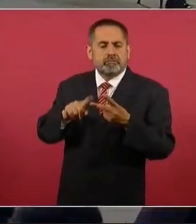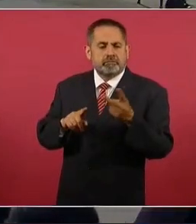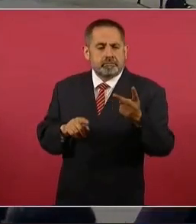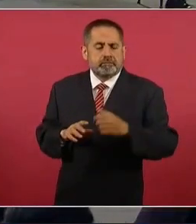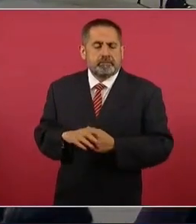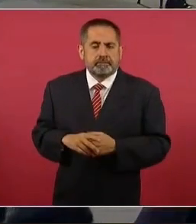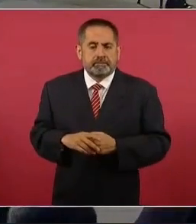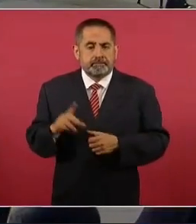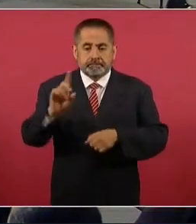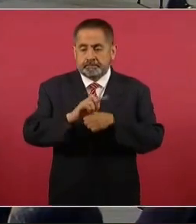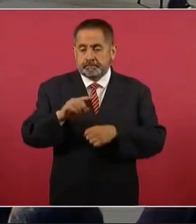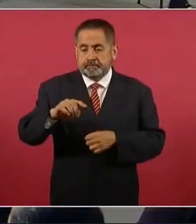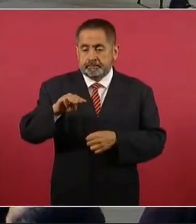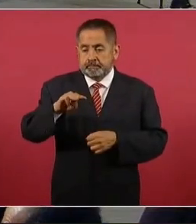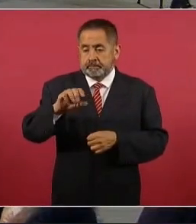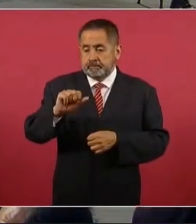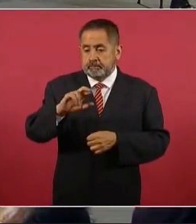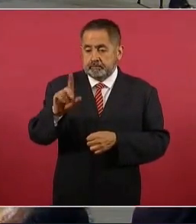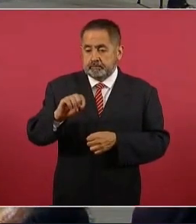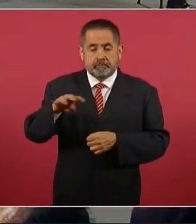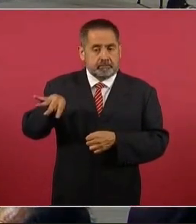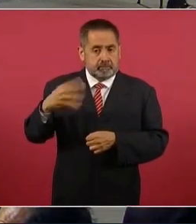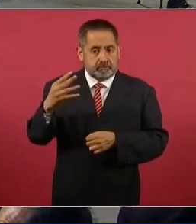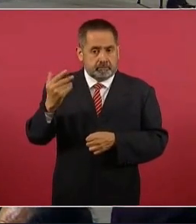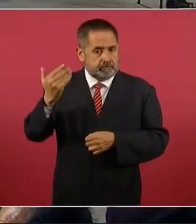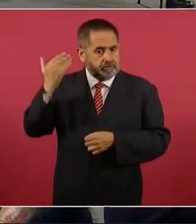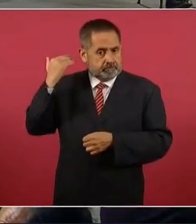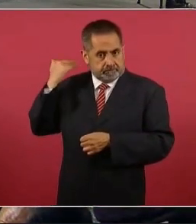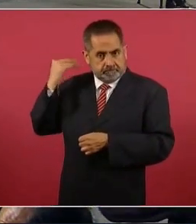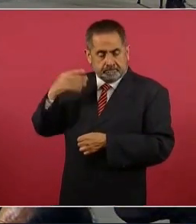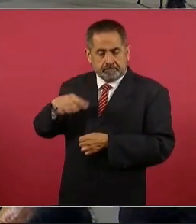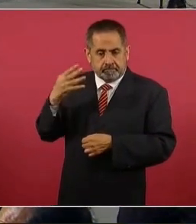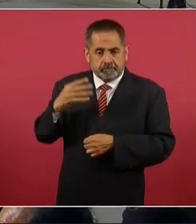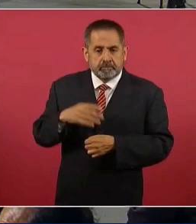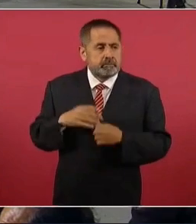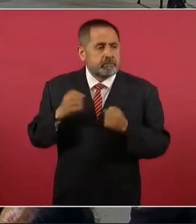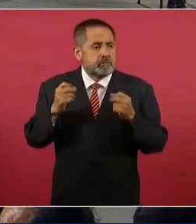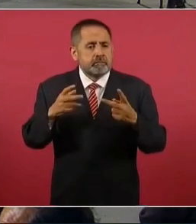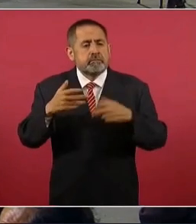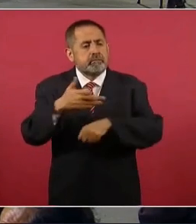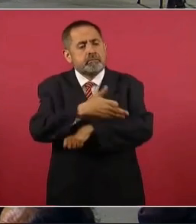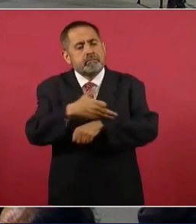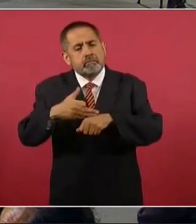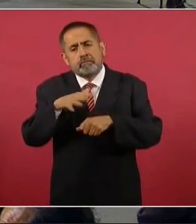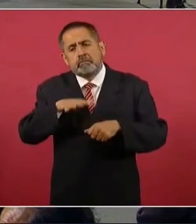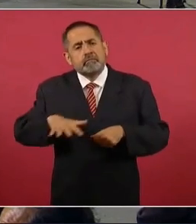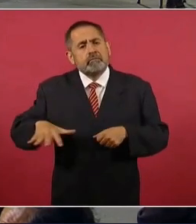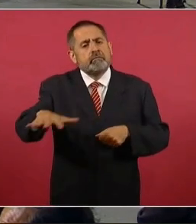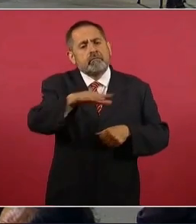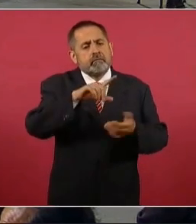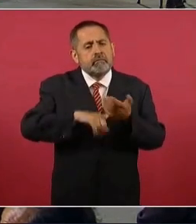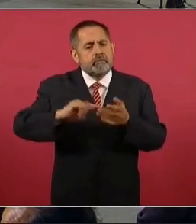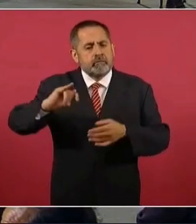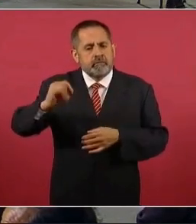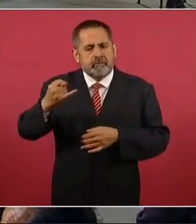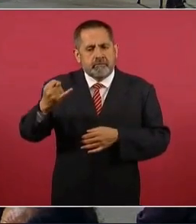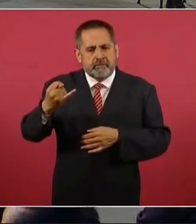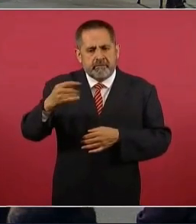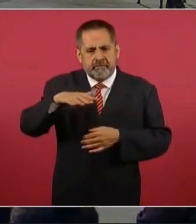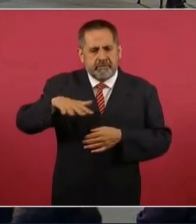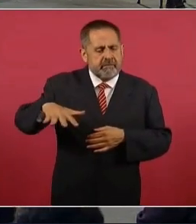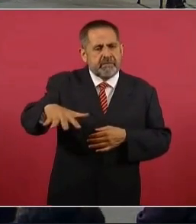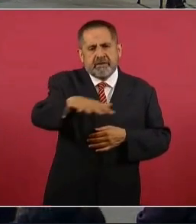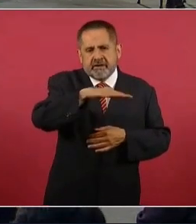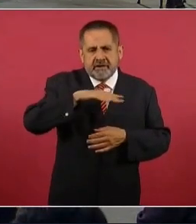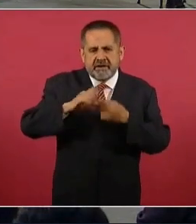El 14 de marzo pasado también le expuse la necesidad de miles de familias que en la zona este de Tijuana